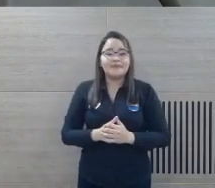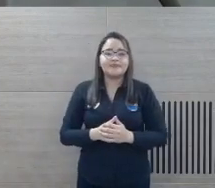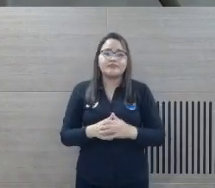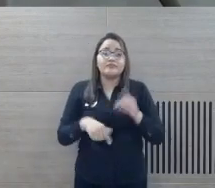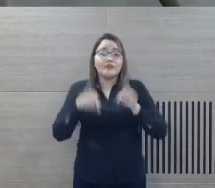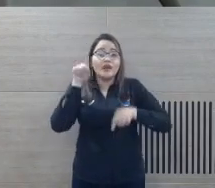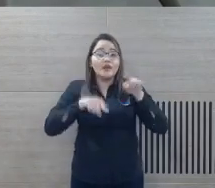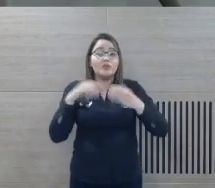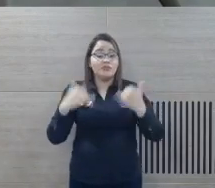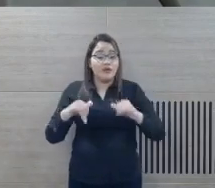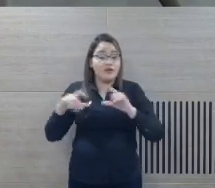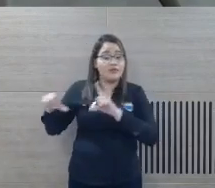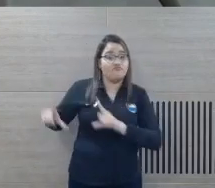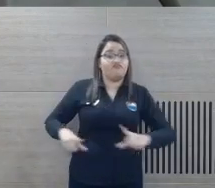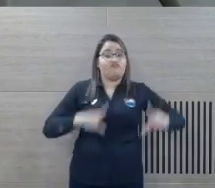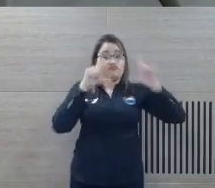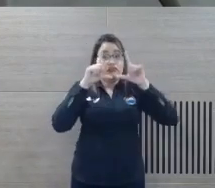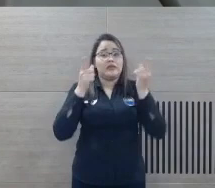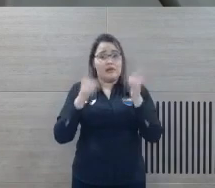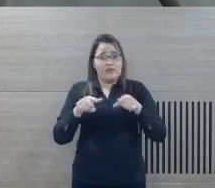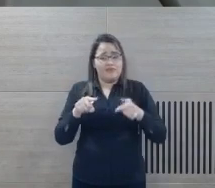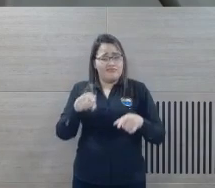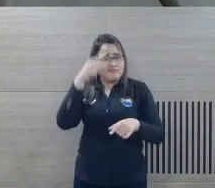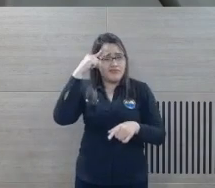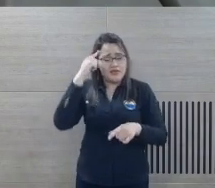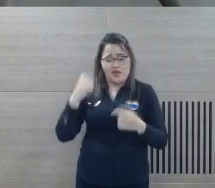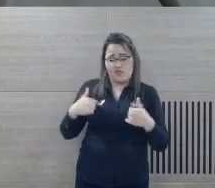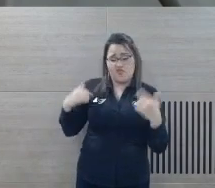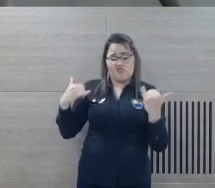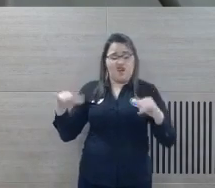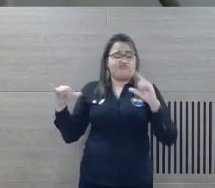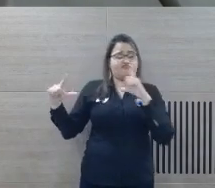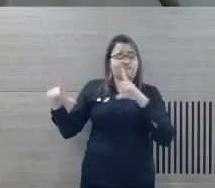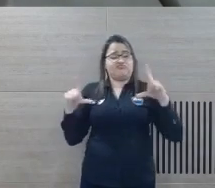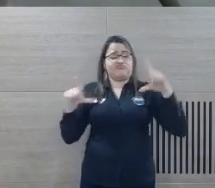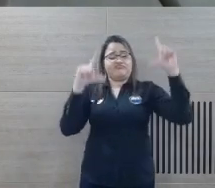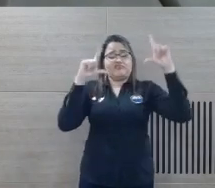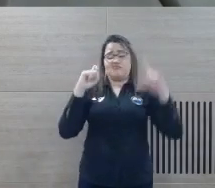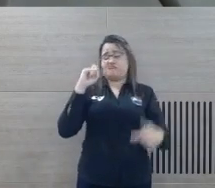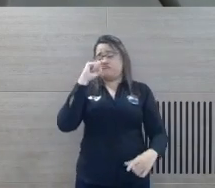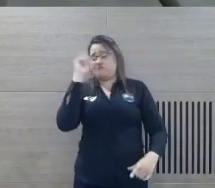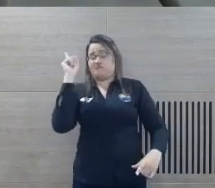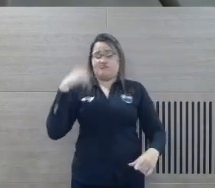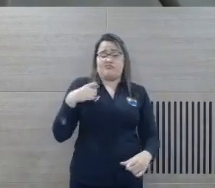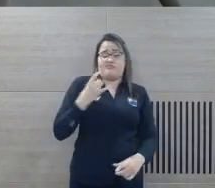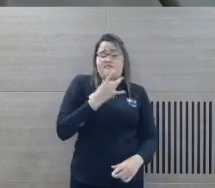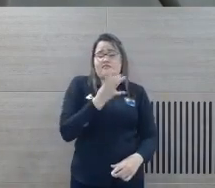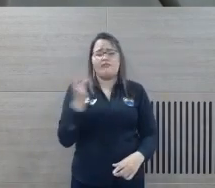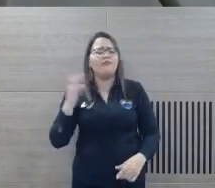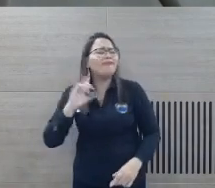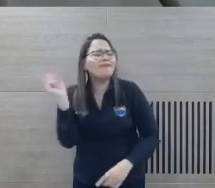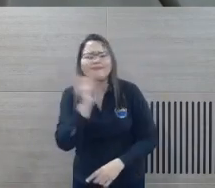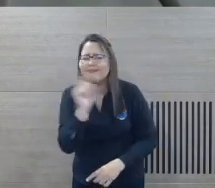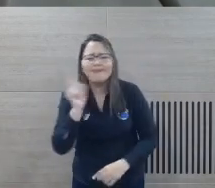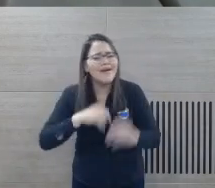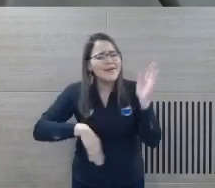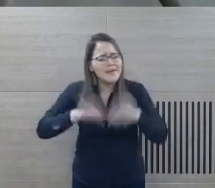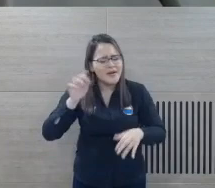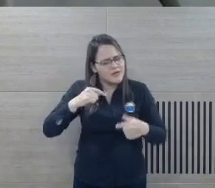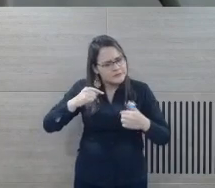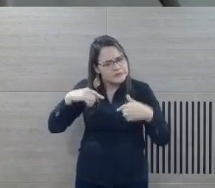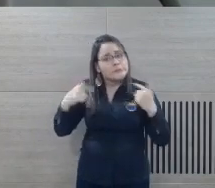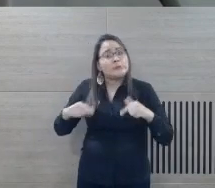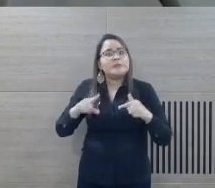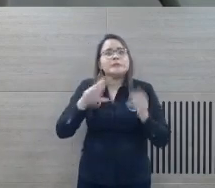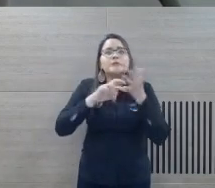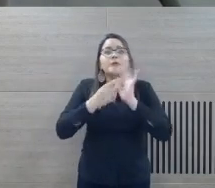no los hace superiores a nadie. Simplemente les confiere la responsabilidad mayor de hacer de sus empresas, de sus organizaciones, mejores